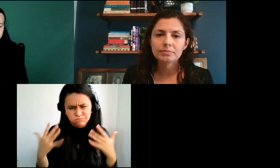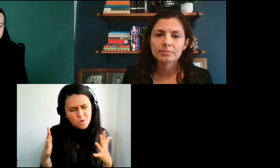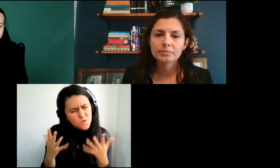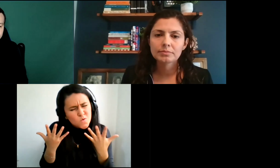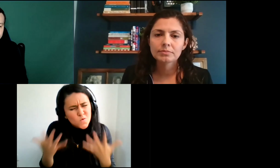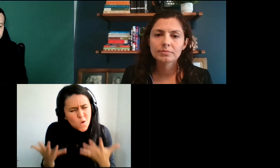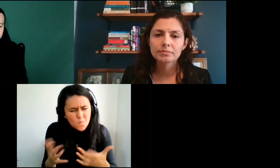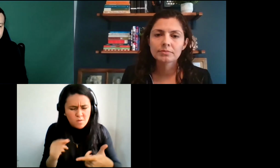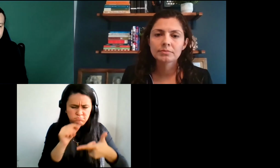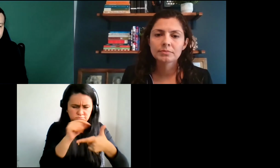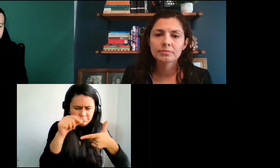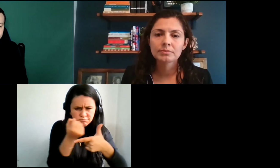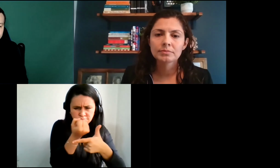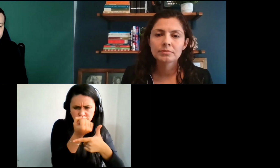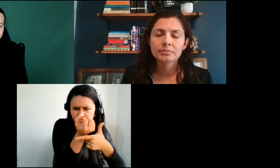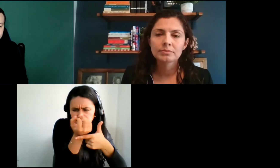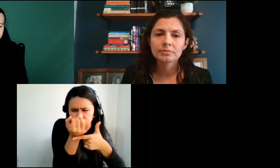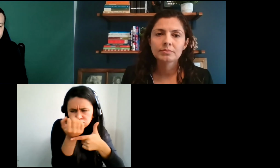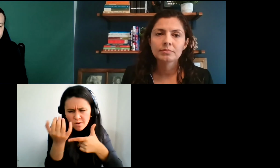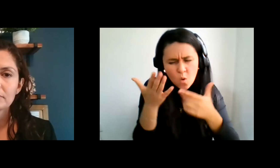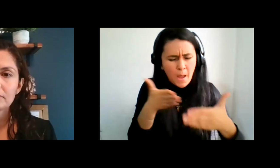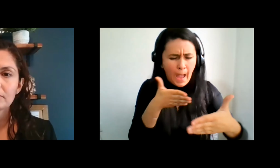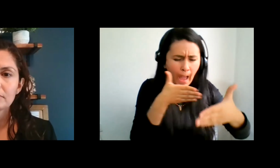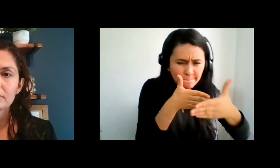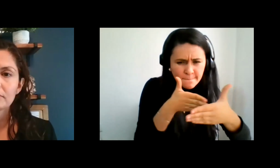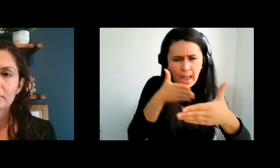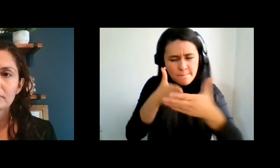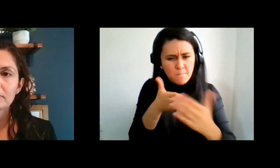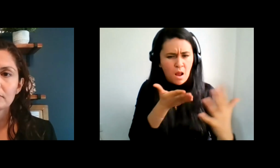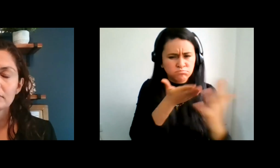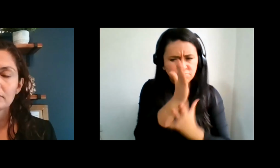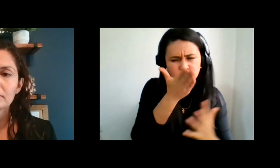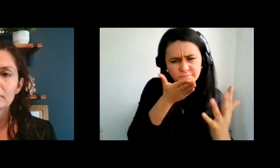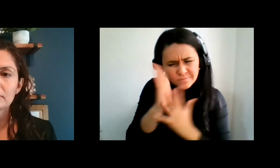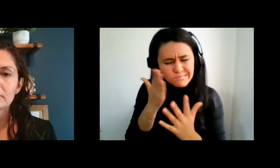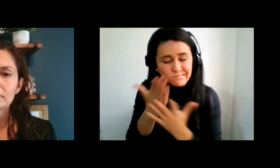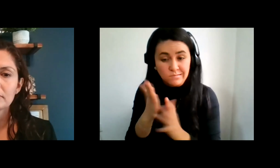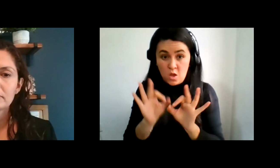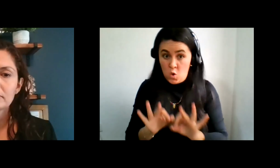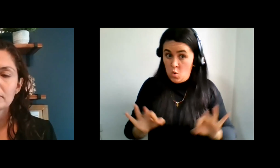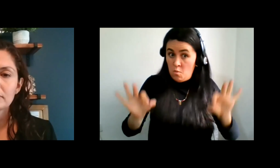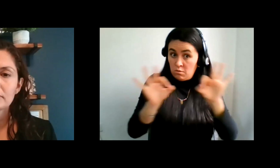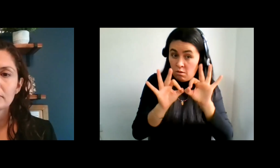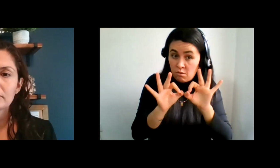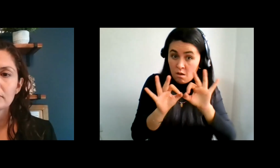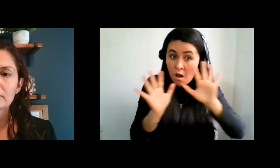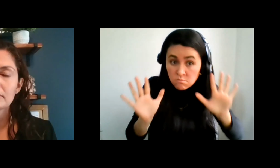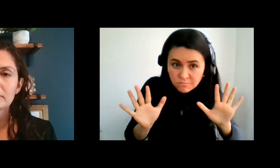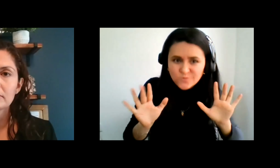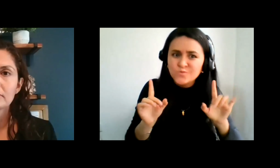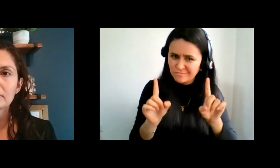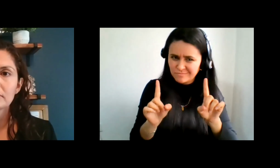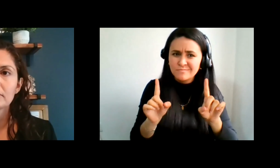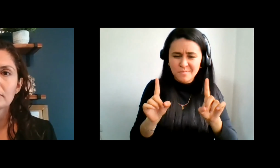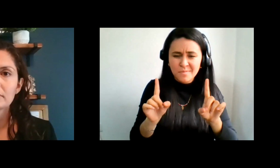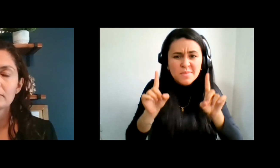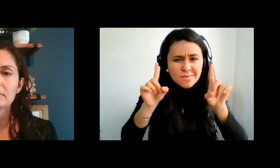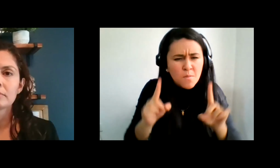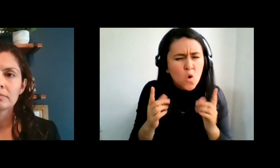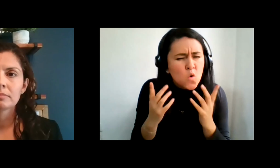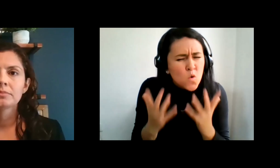estas barreras al acceso y asimismo son no solo importantes, sino que posibles. Tenemos que abogar